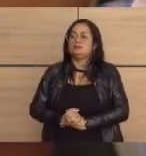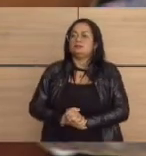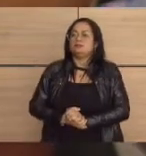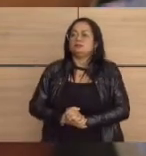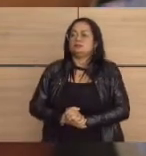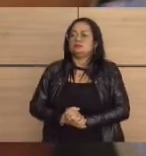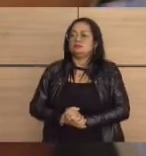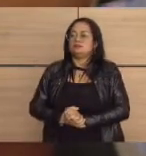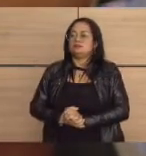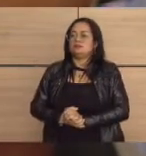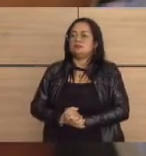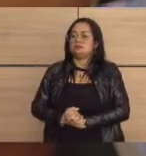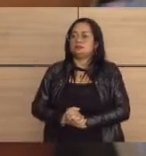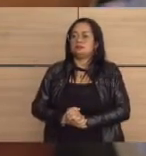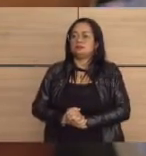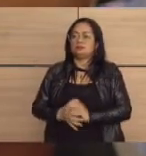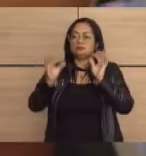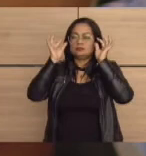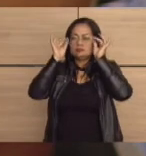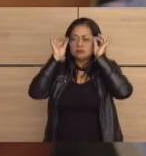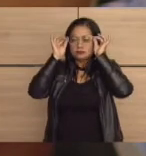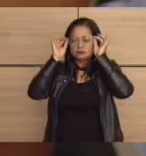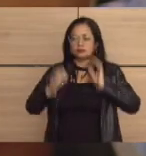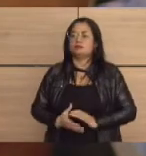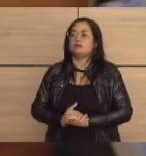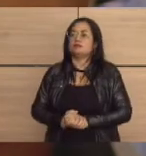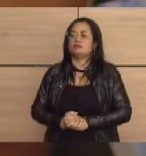Muchas gracias. Aunque no sé dónde. Ah, ya.